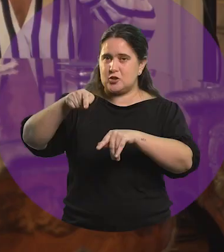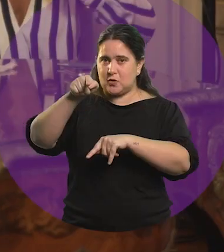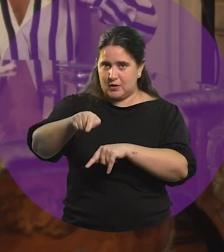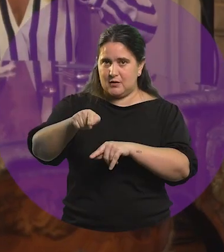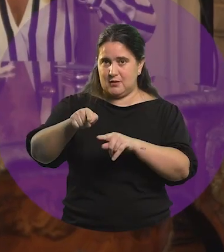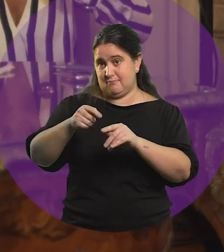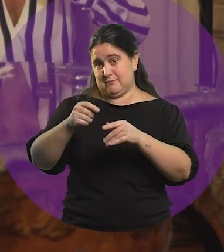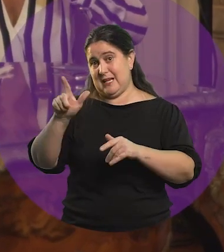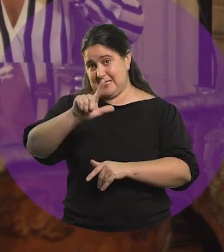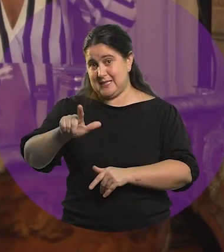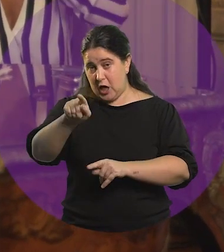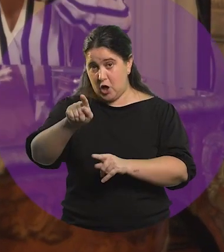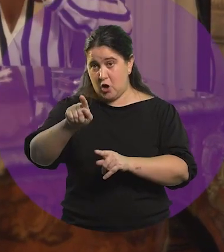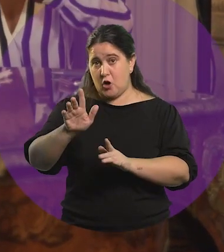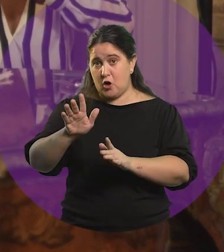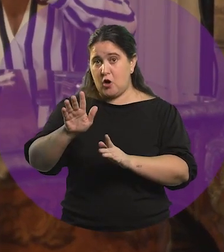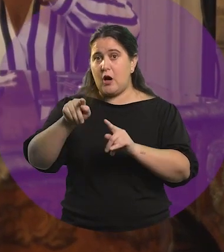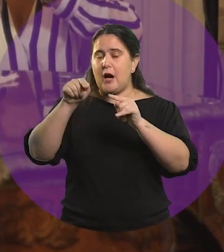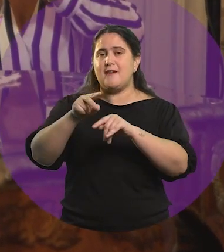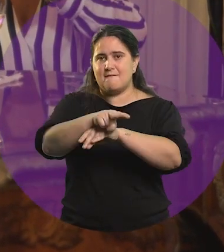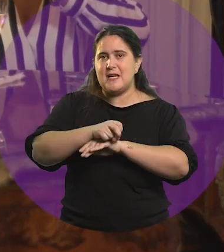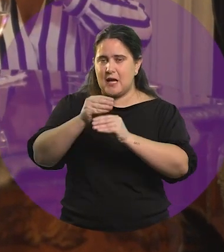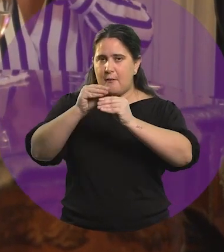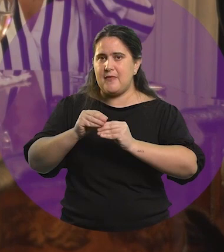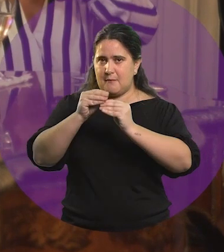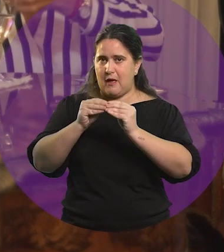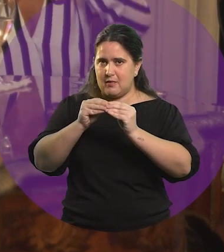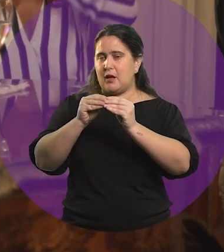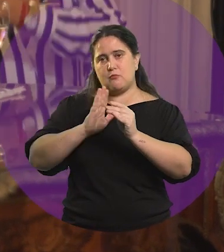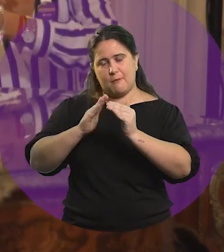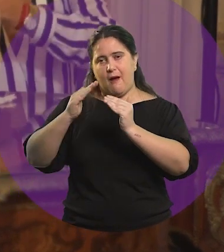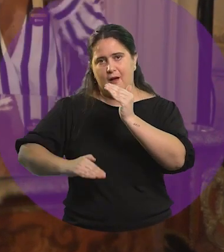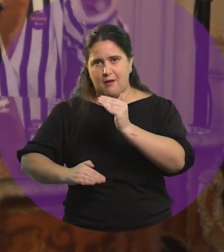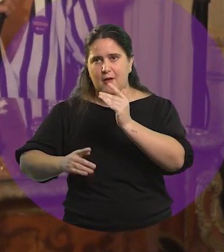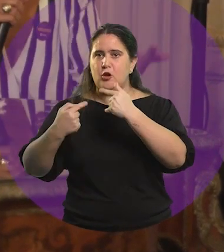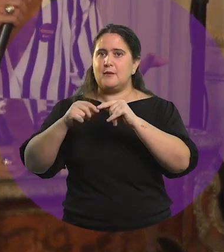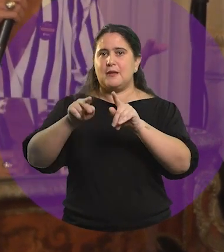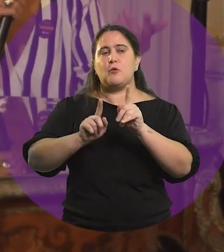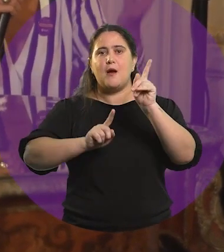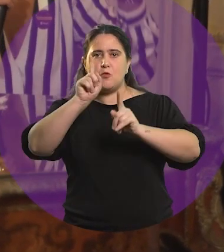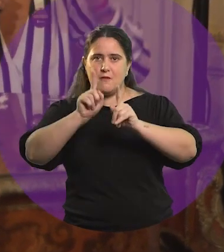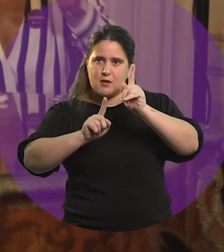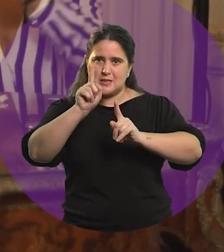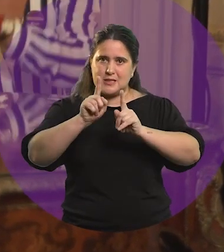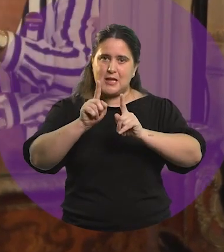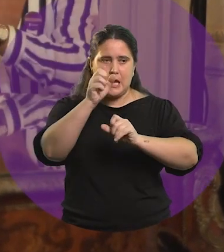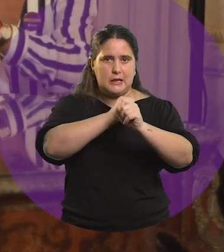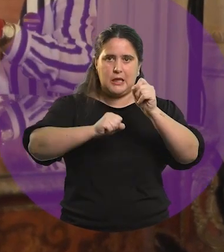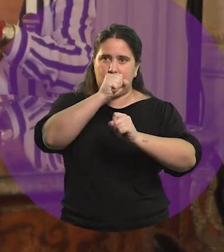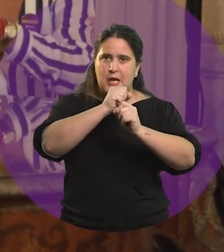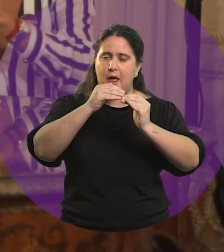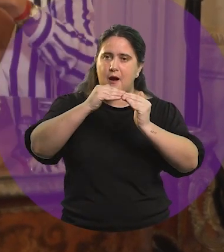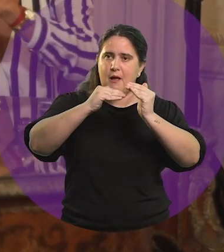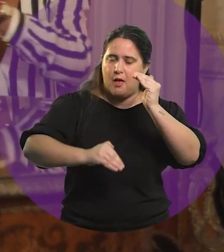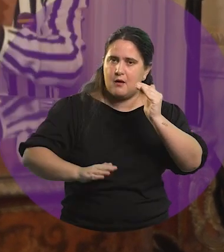sexto, que de la parte de física matemática, y después o en UTEC o en UDELAR cómo